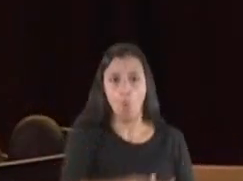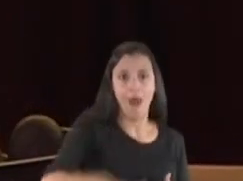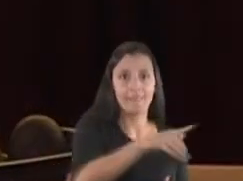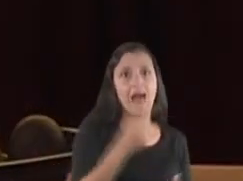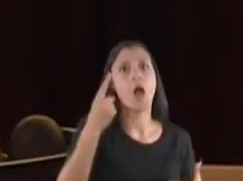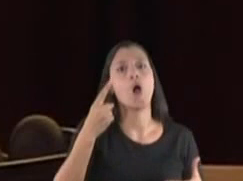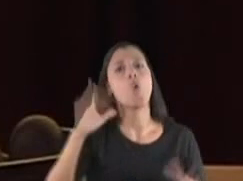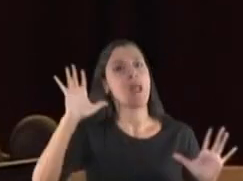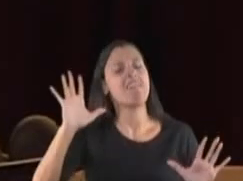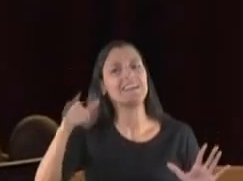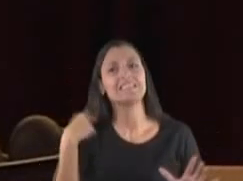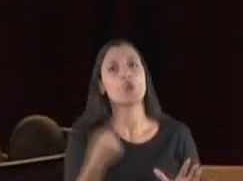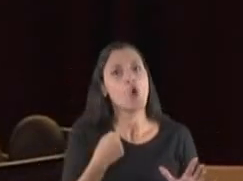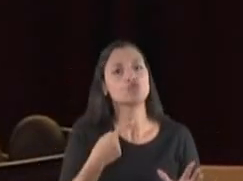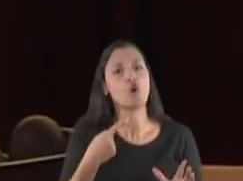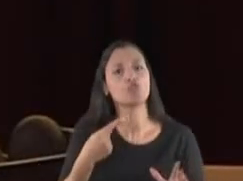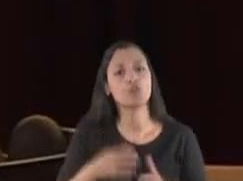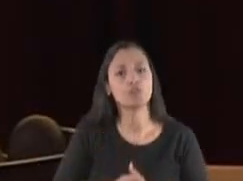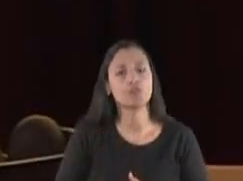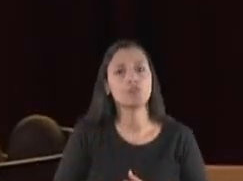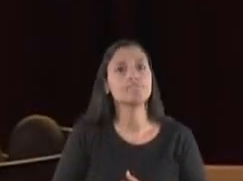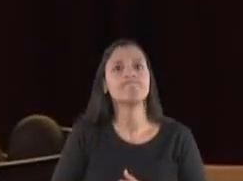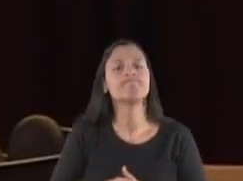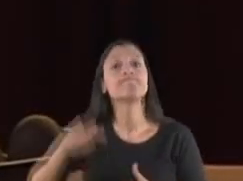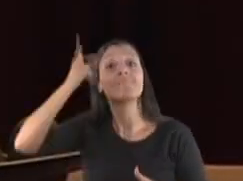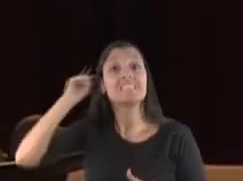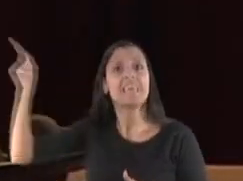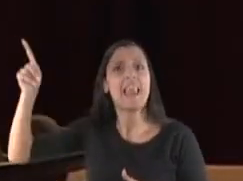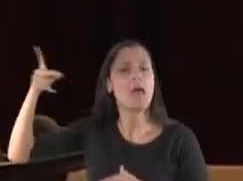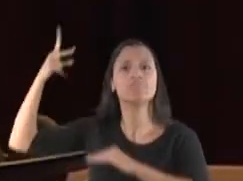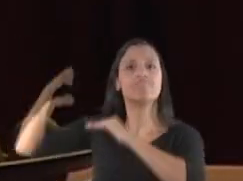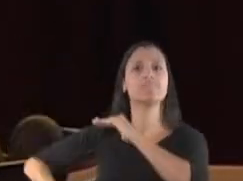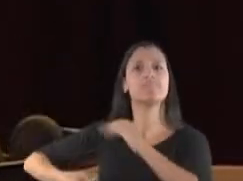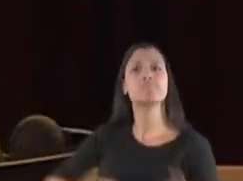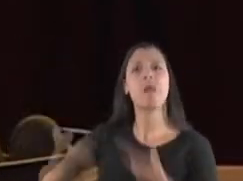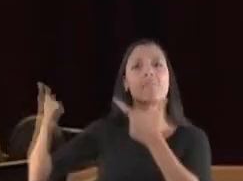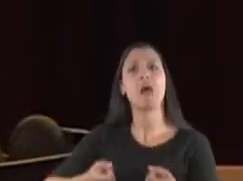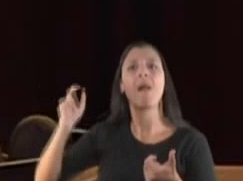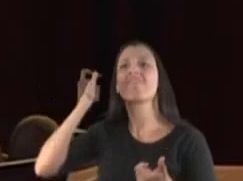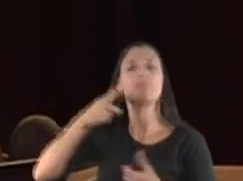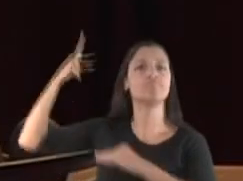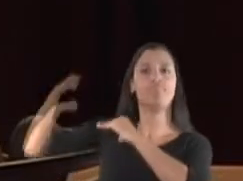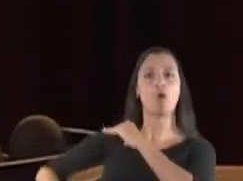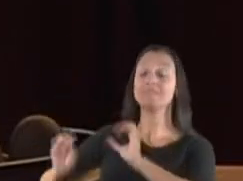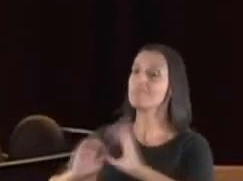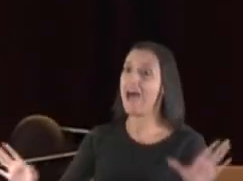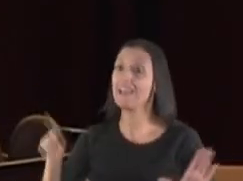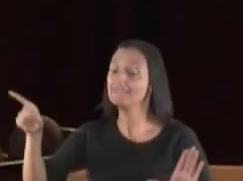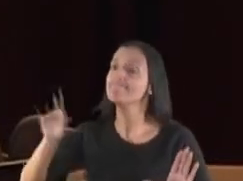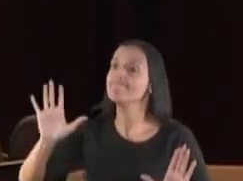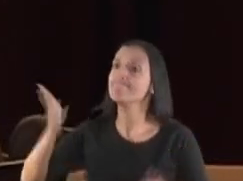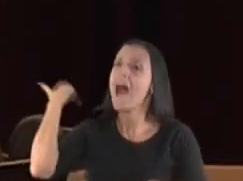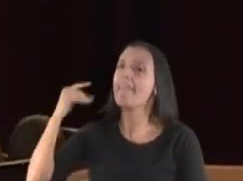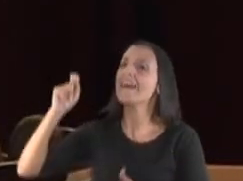con los hermanos chilenos y les cortamos de la noche a la mañana el suministro de gas, y era un contrato que era un